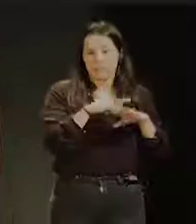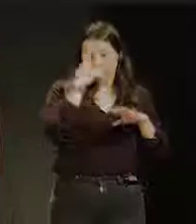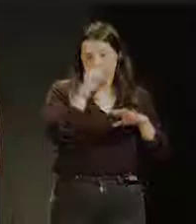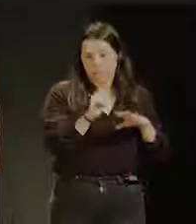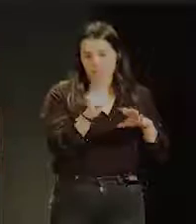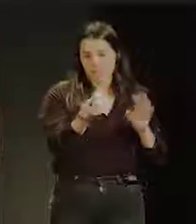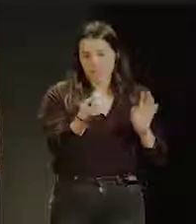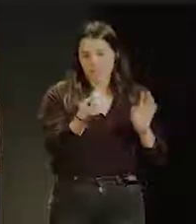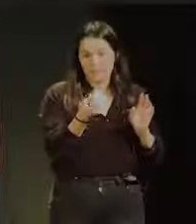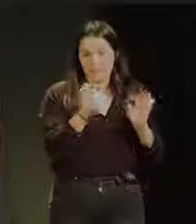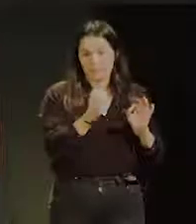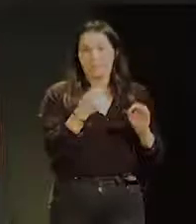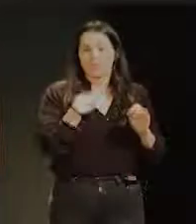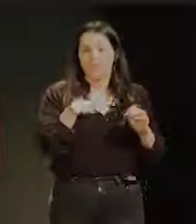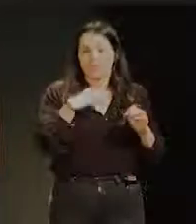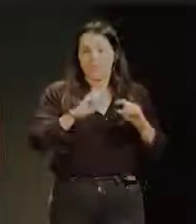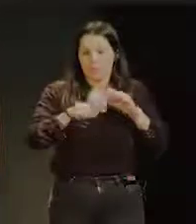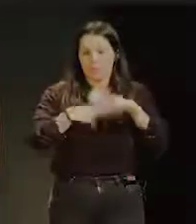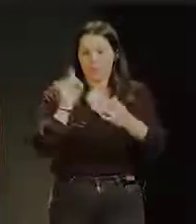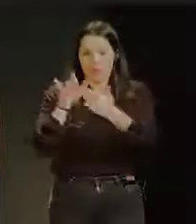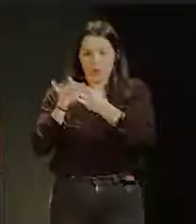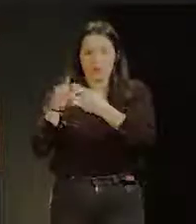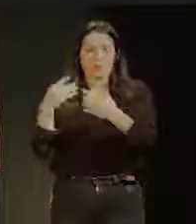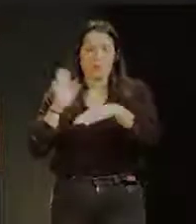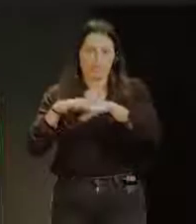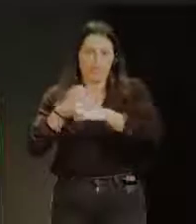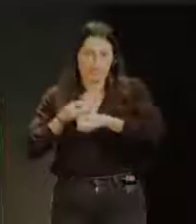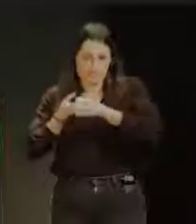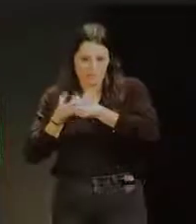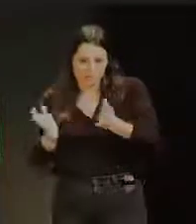poner en contacto con usted para comentárselo.